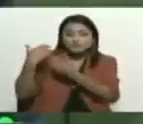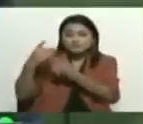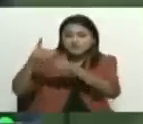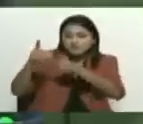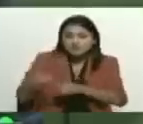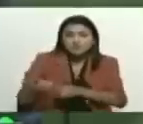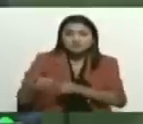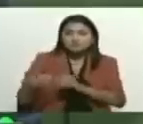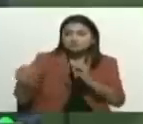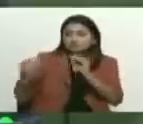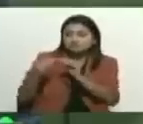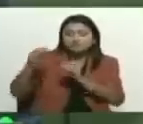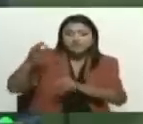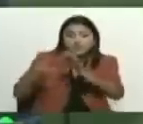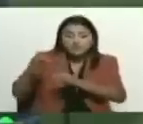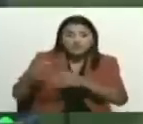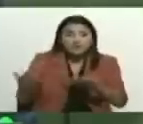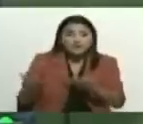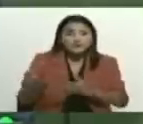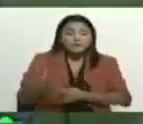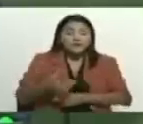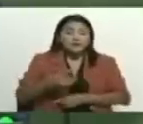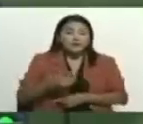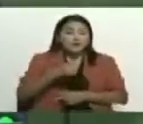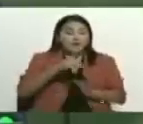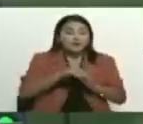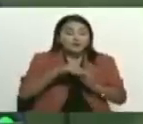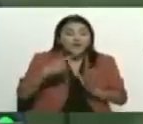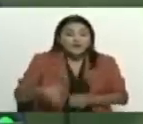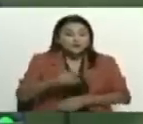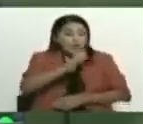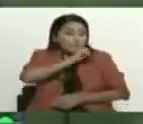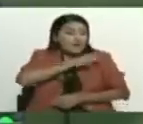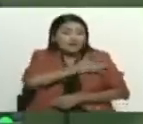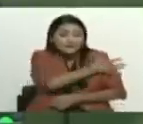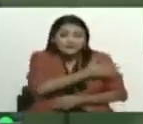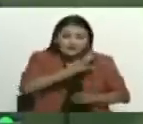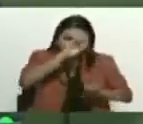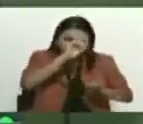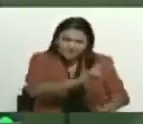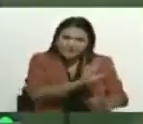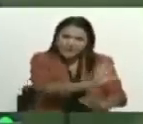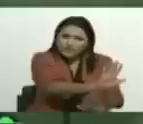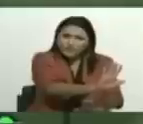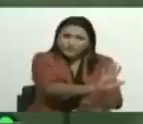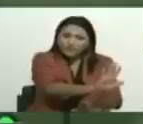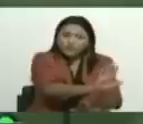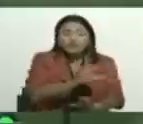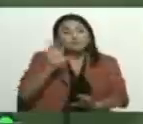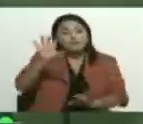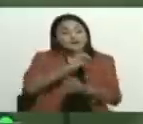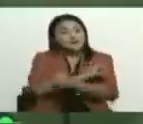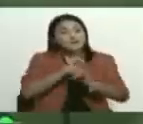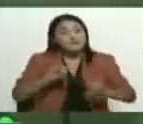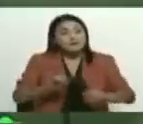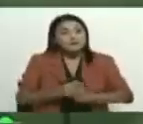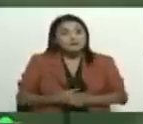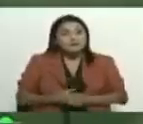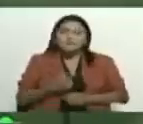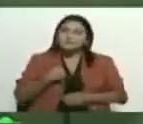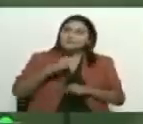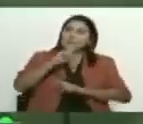jurídicamente vinculantes para que los derechos de Palestina sean verdaderamente respetados como Estado libre e independiente? Nos